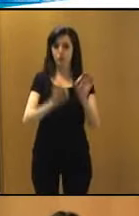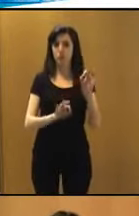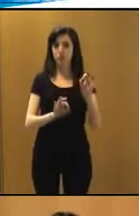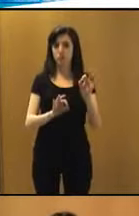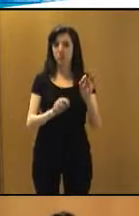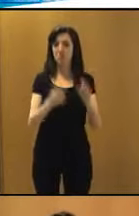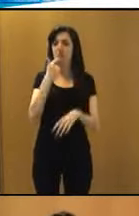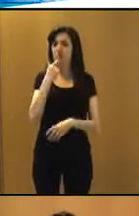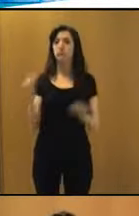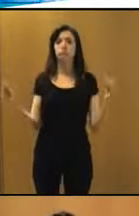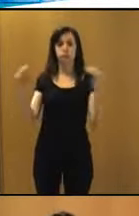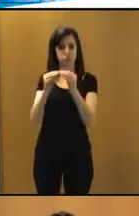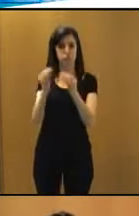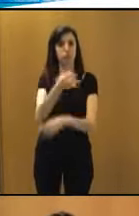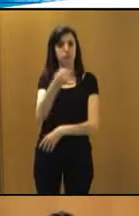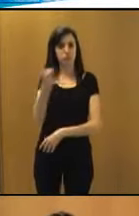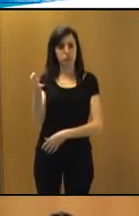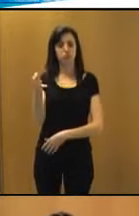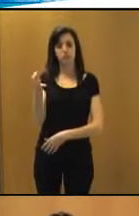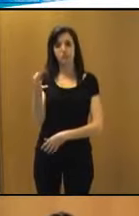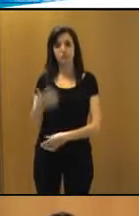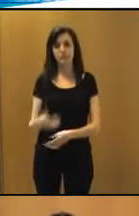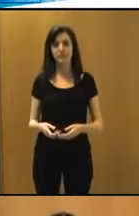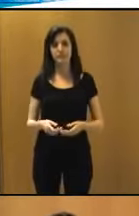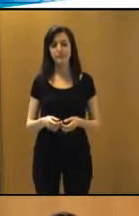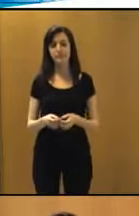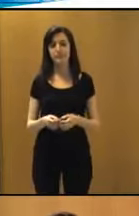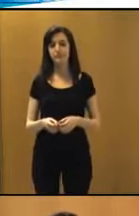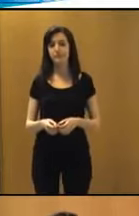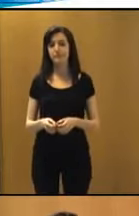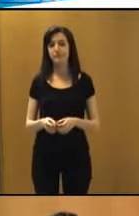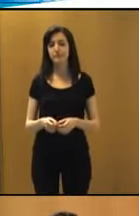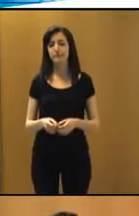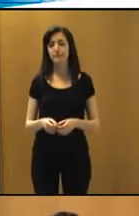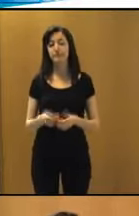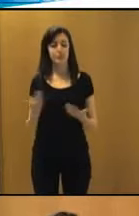47,8% se posicionaban como muy o bastante de acuerdo con esta afirmación.